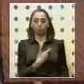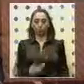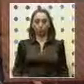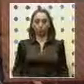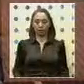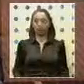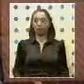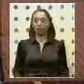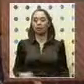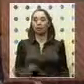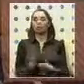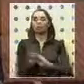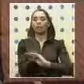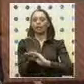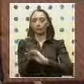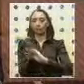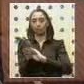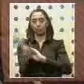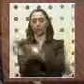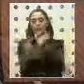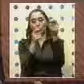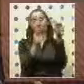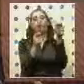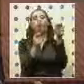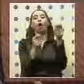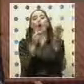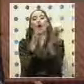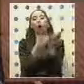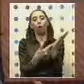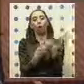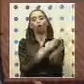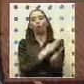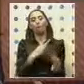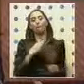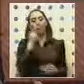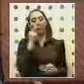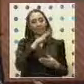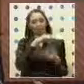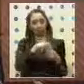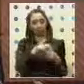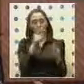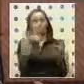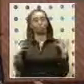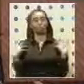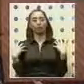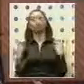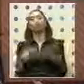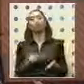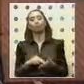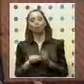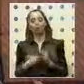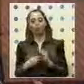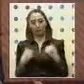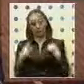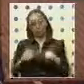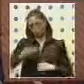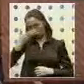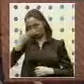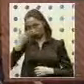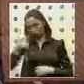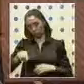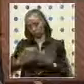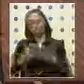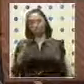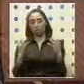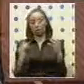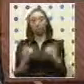solicito a usted, si oficia señor ministro del interior, para que se tome cartas en el siguiente problema que vengo a exponer en esta cámara.